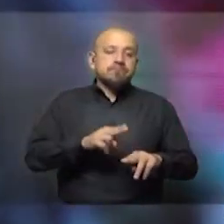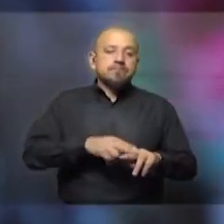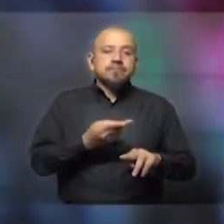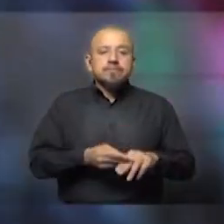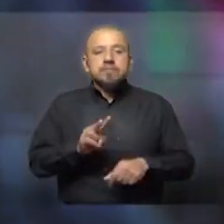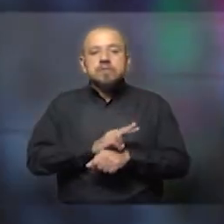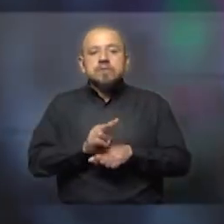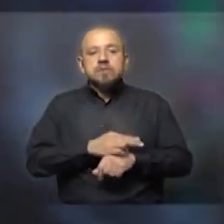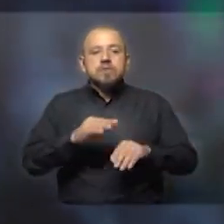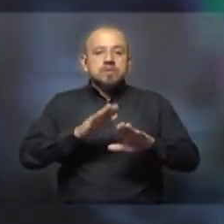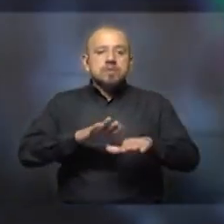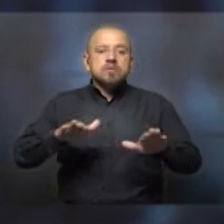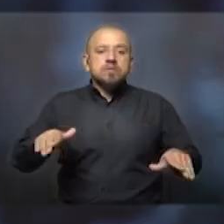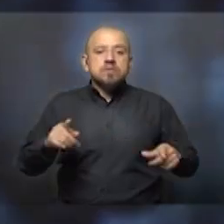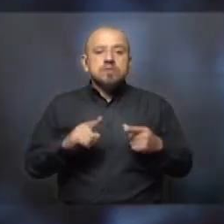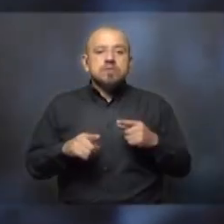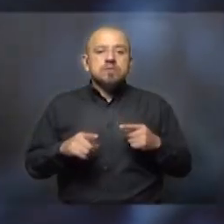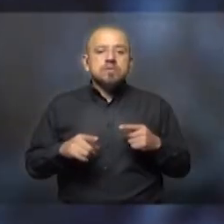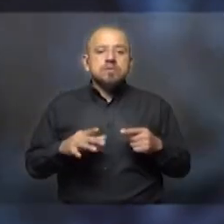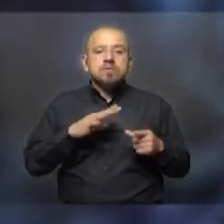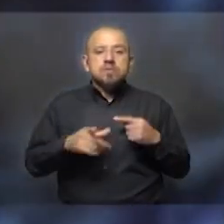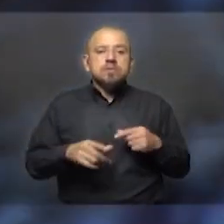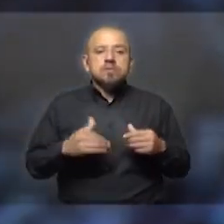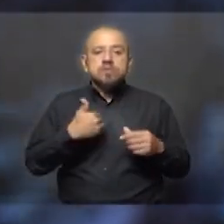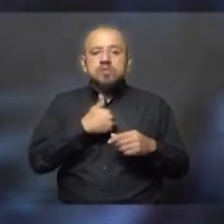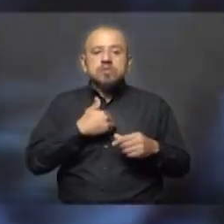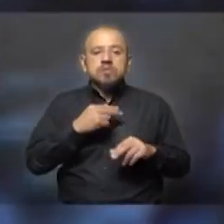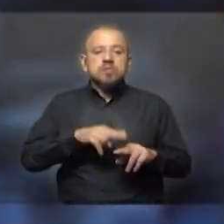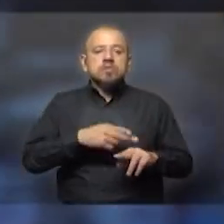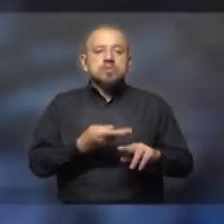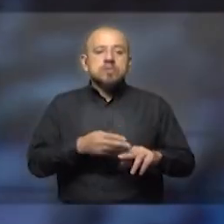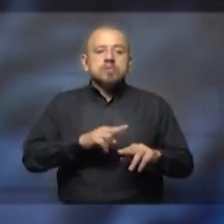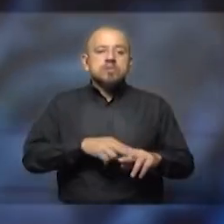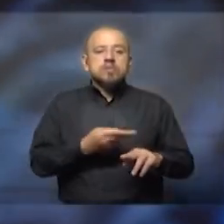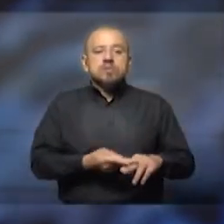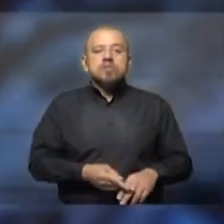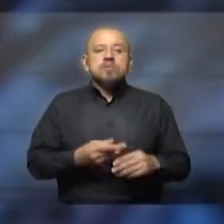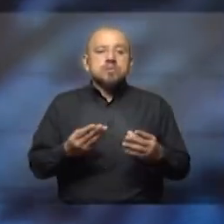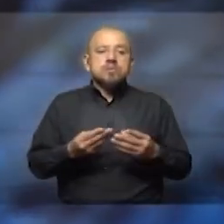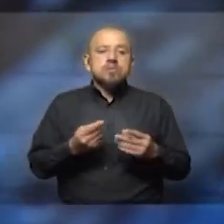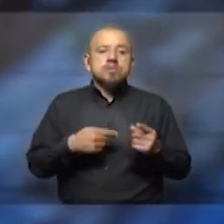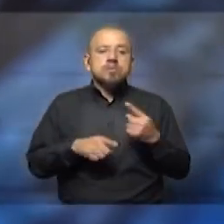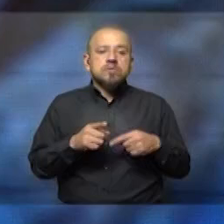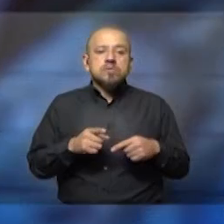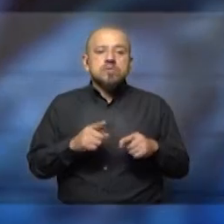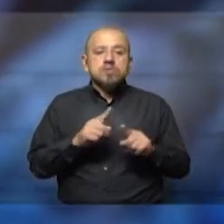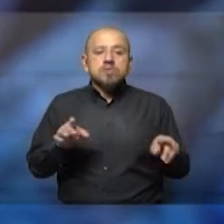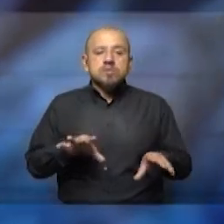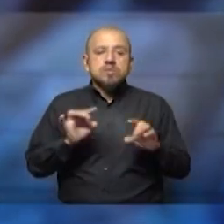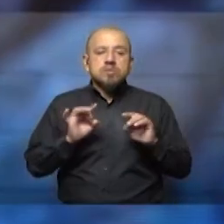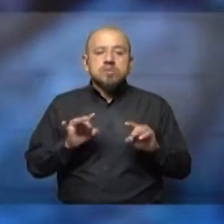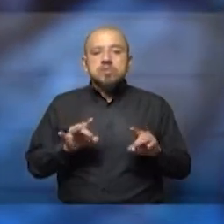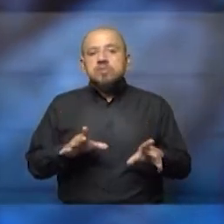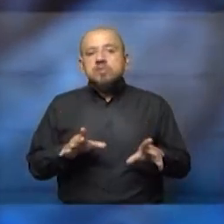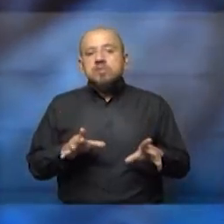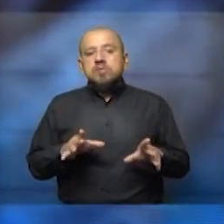las niñeces y involucra a tareas que son repetitivas que son desgastantes no este no solamente